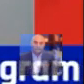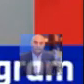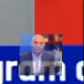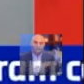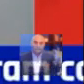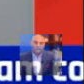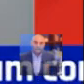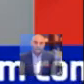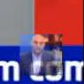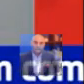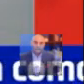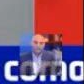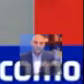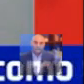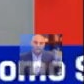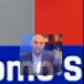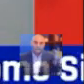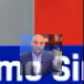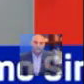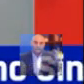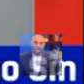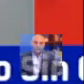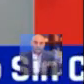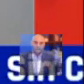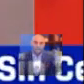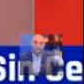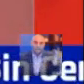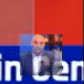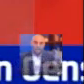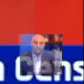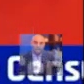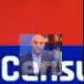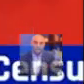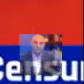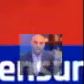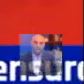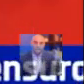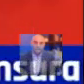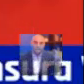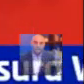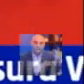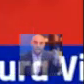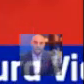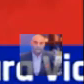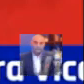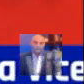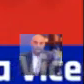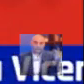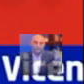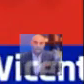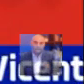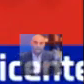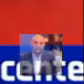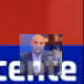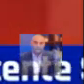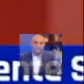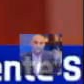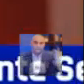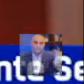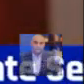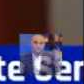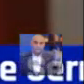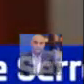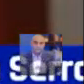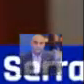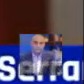como Gibran, pues bueno, a Andrés Manuel López Obrador. Una mayoría importante de la